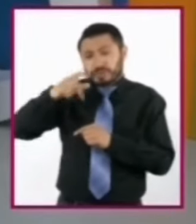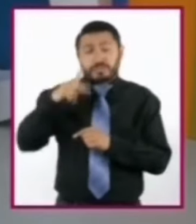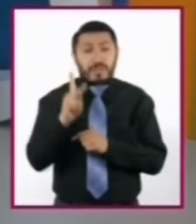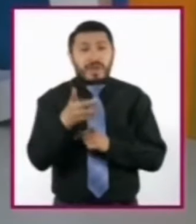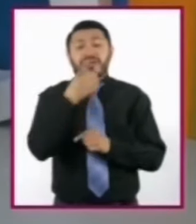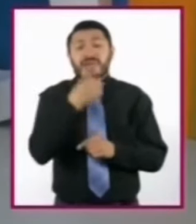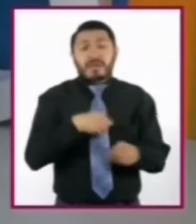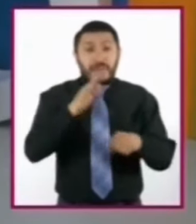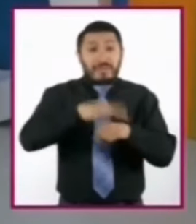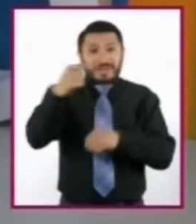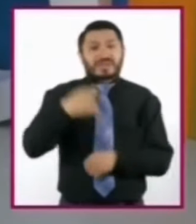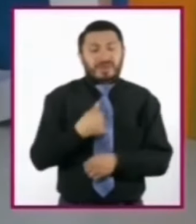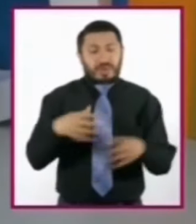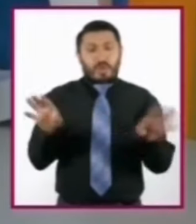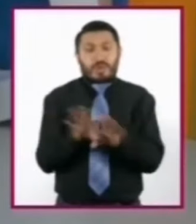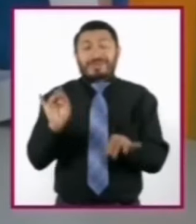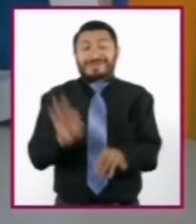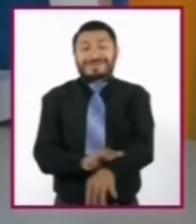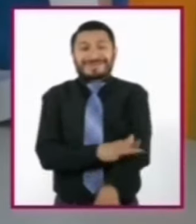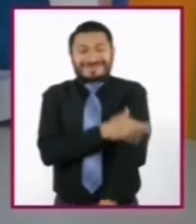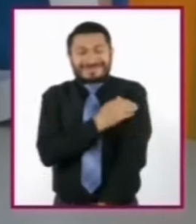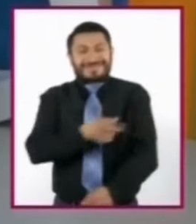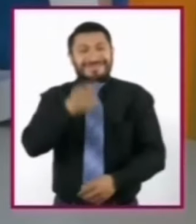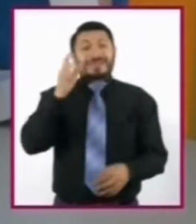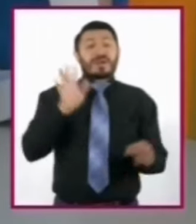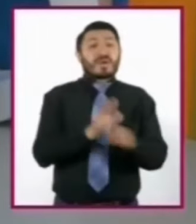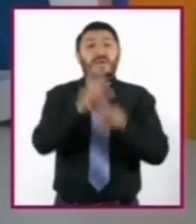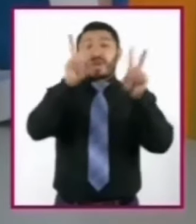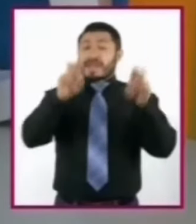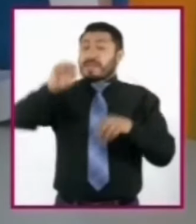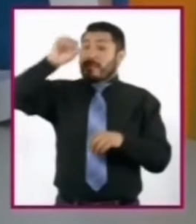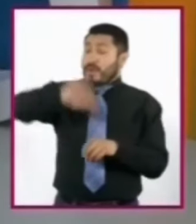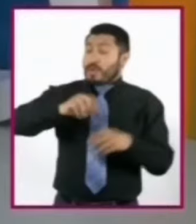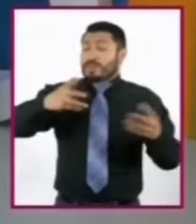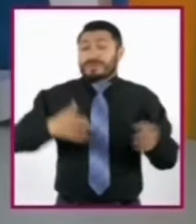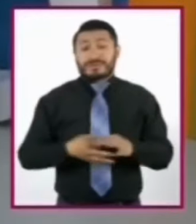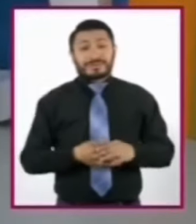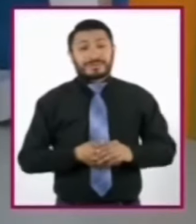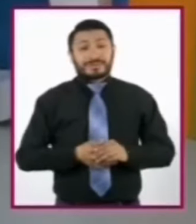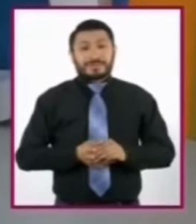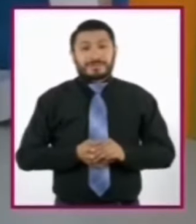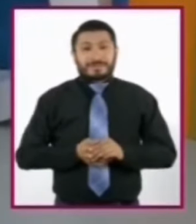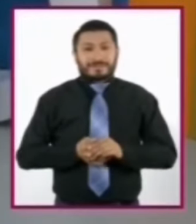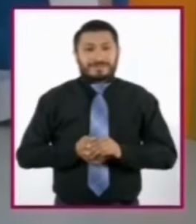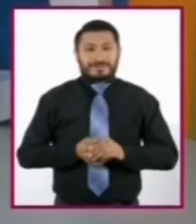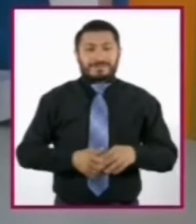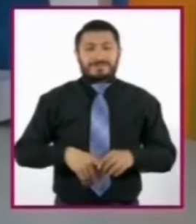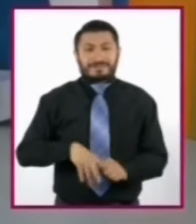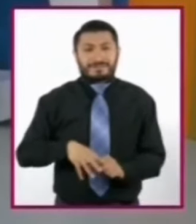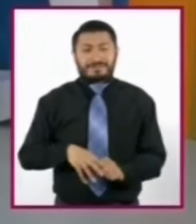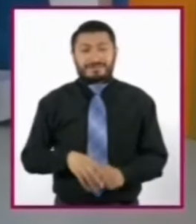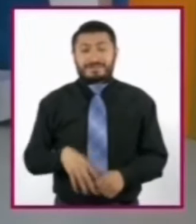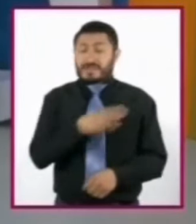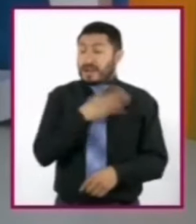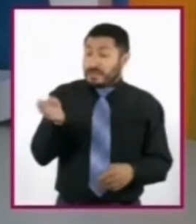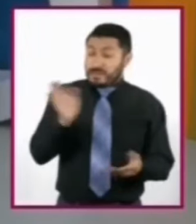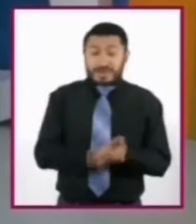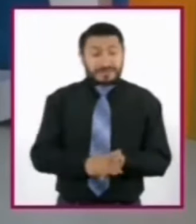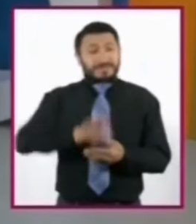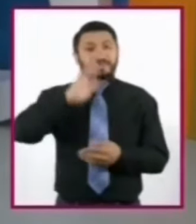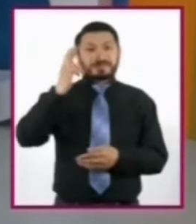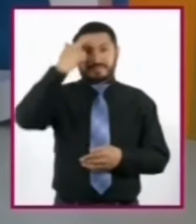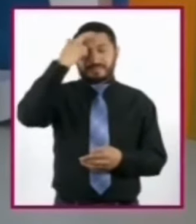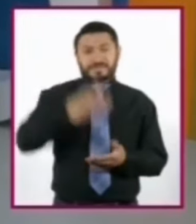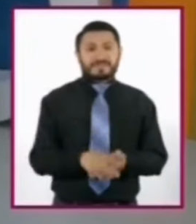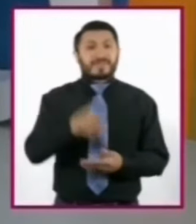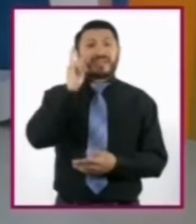porque ya estoy un poquito ansioso por saber de qué vamos a hablar en este tema. Bueno, ahora vamos a recordar qué